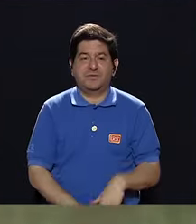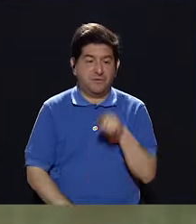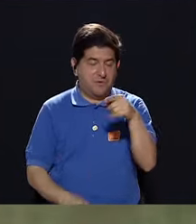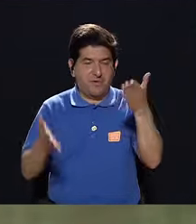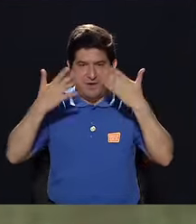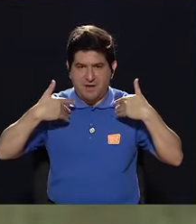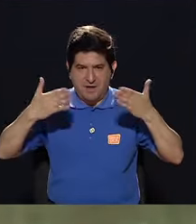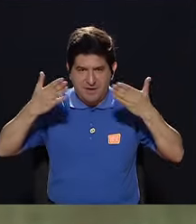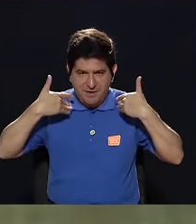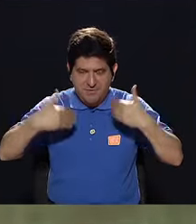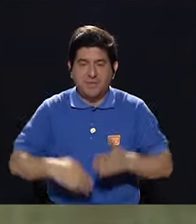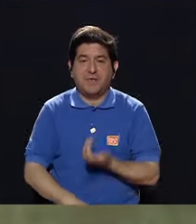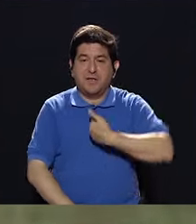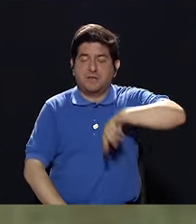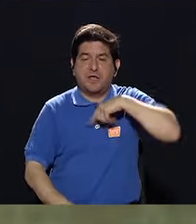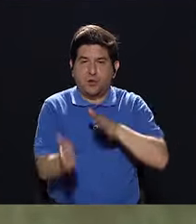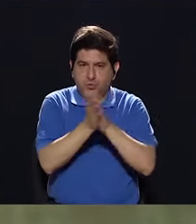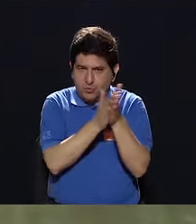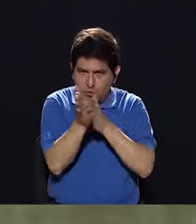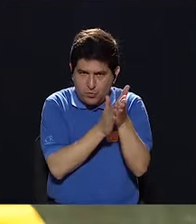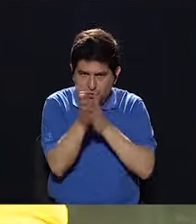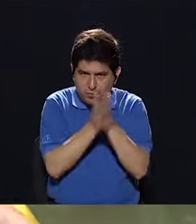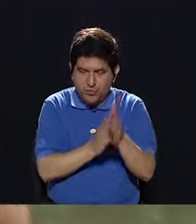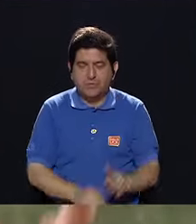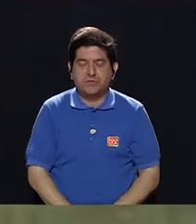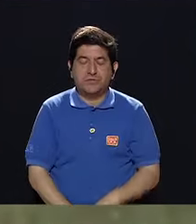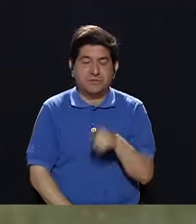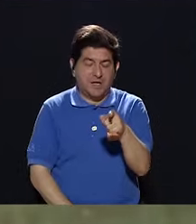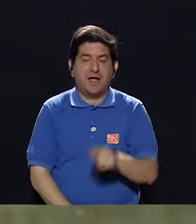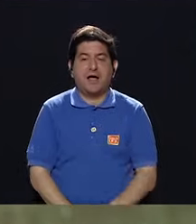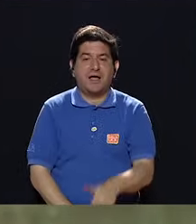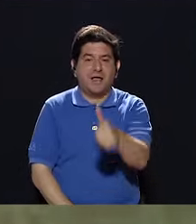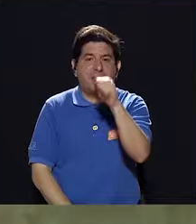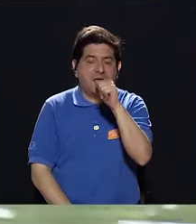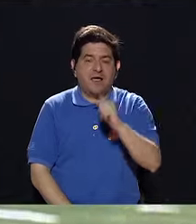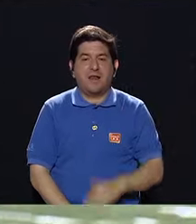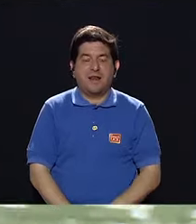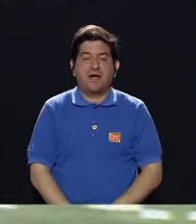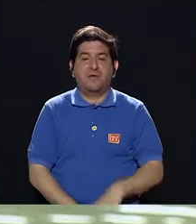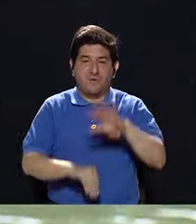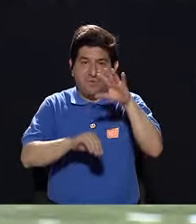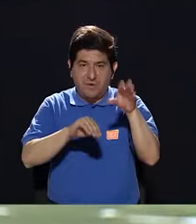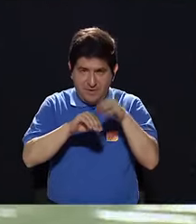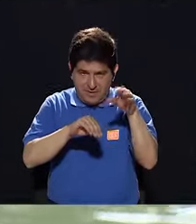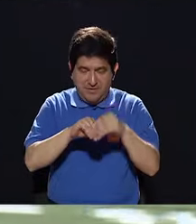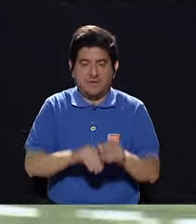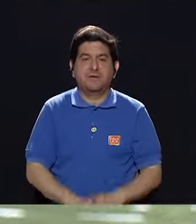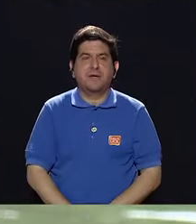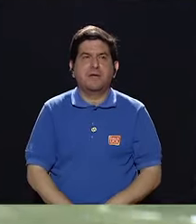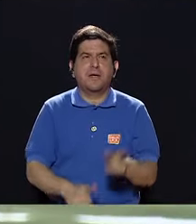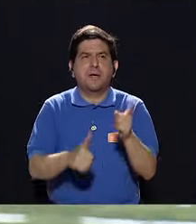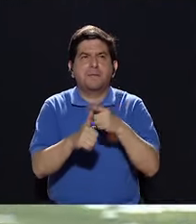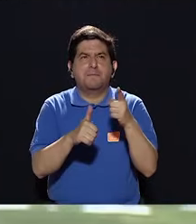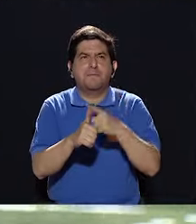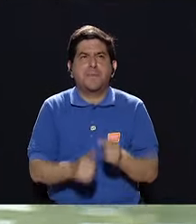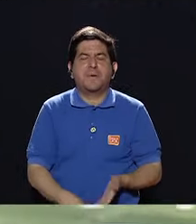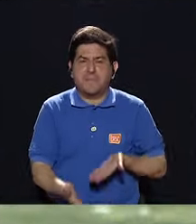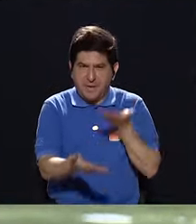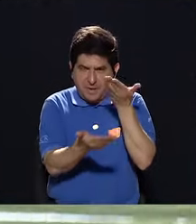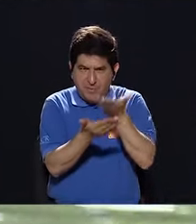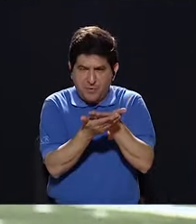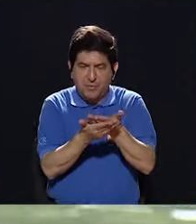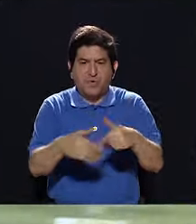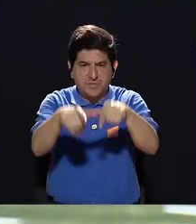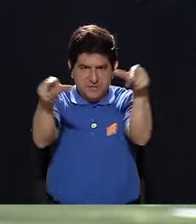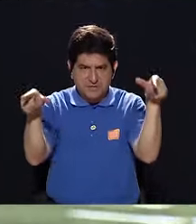sobre el ambiente y lo que estaríamos es aprovechando excedentes del recurso. El primero de los embalses del sistema de regulación propuesto es